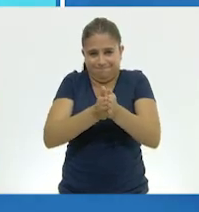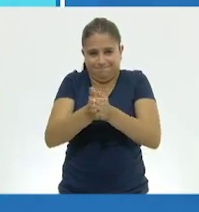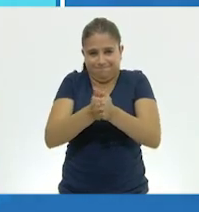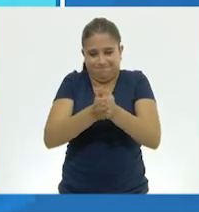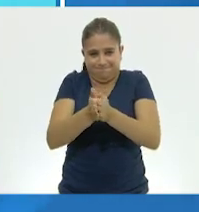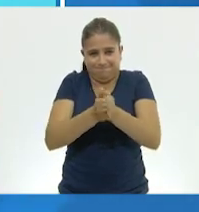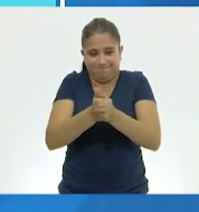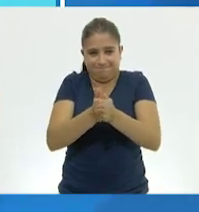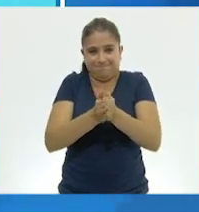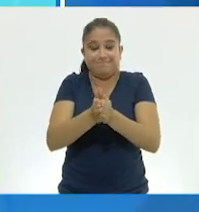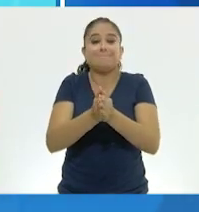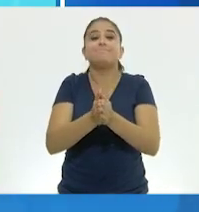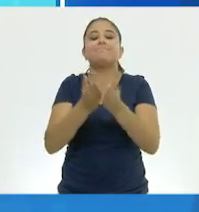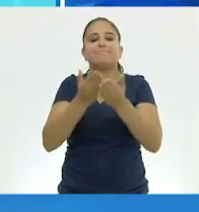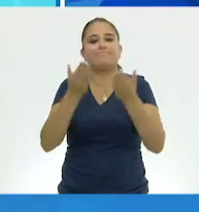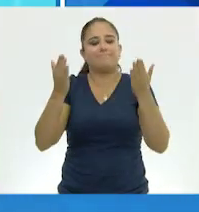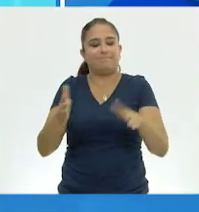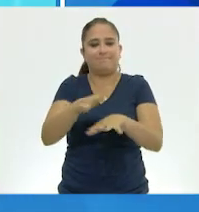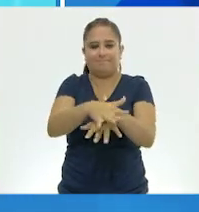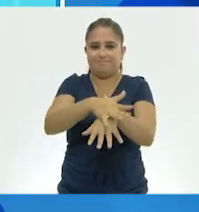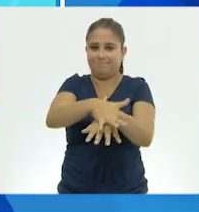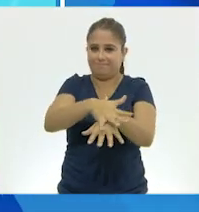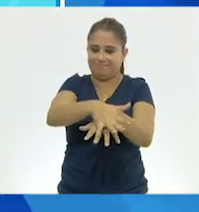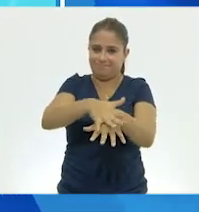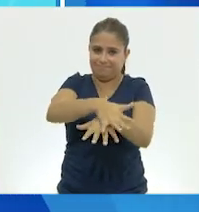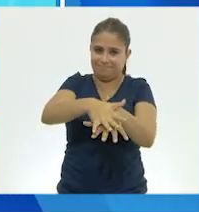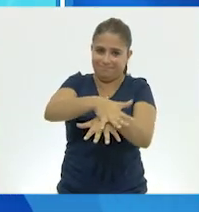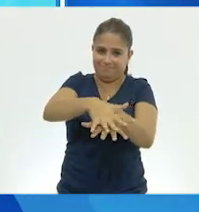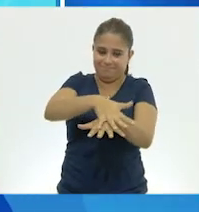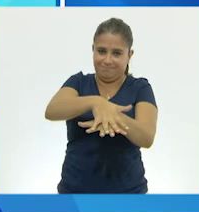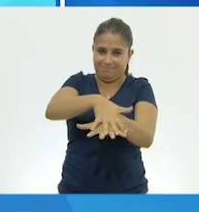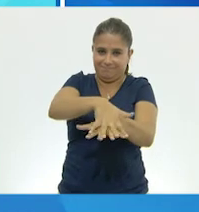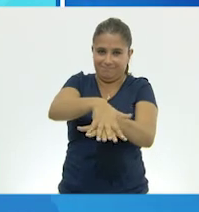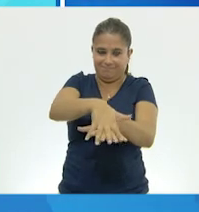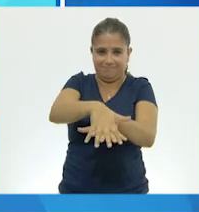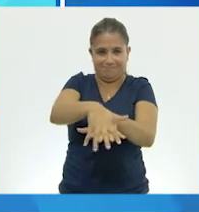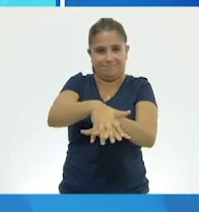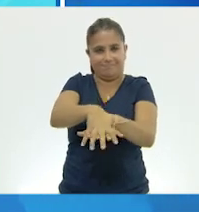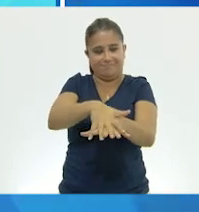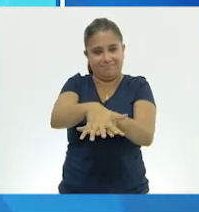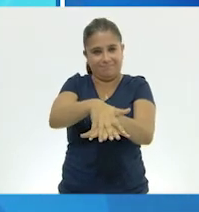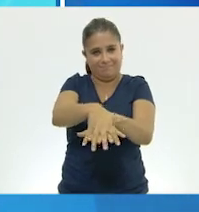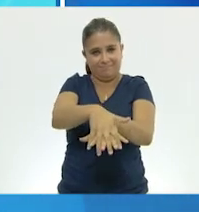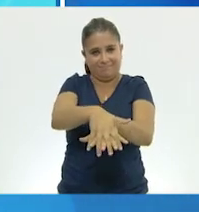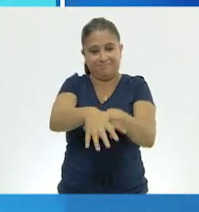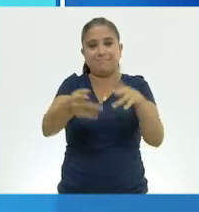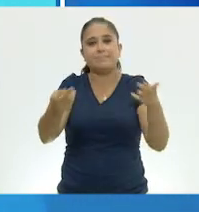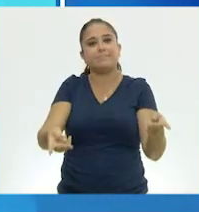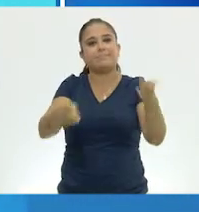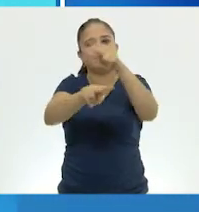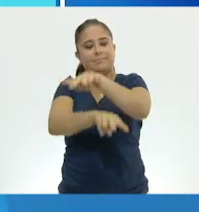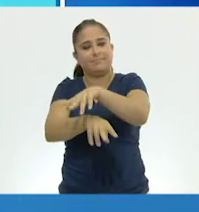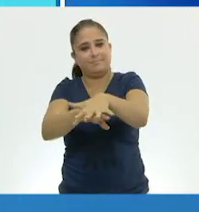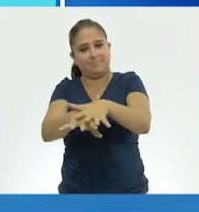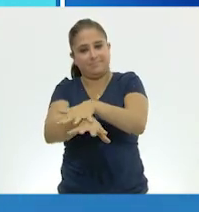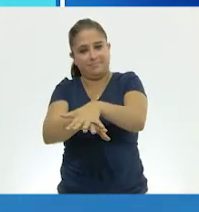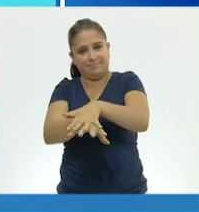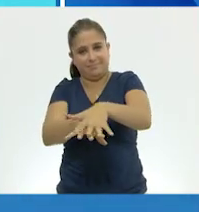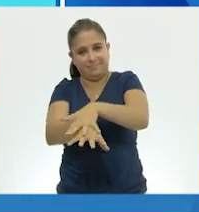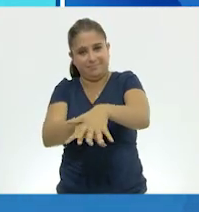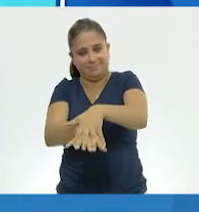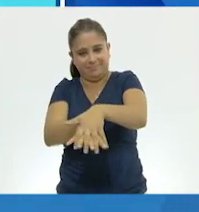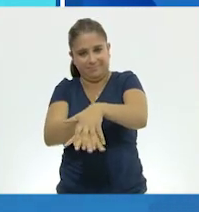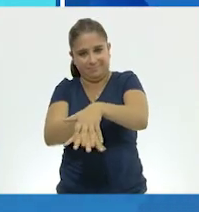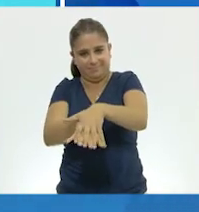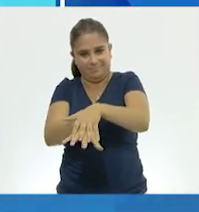con la otra. Ahora, frota la palma de una de tus manos contra el dorso de la otra, entrelazando los dedos. Repite lo mismo con